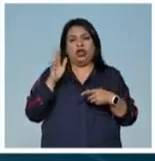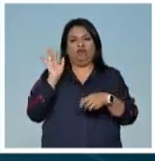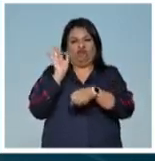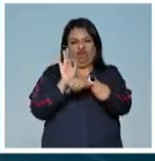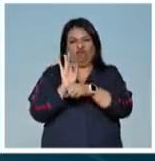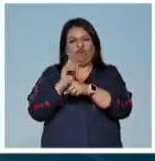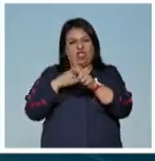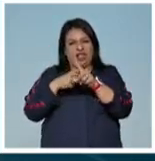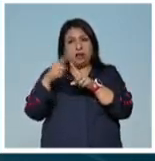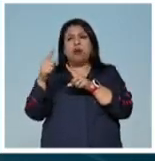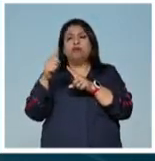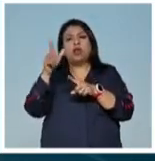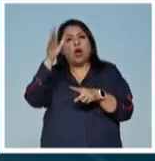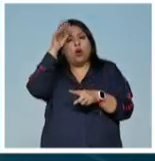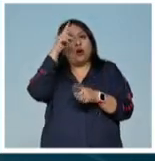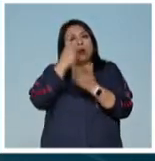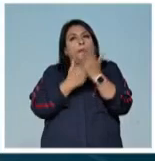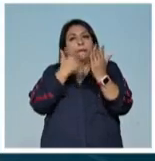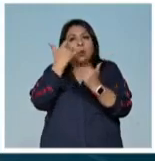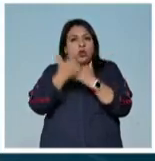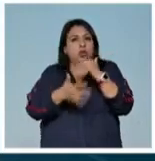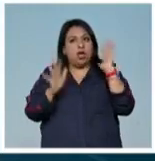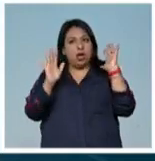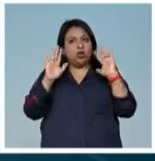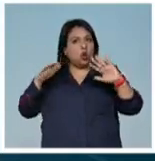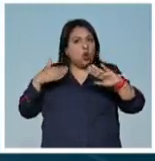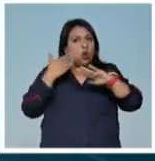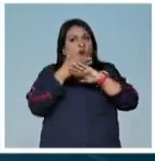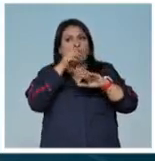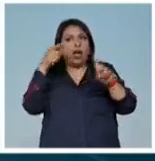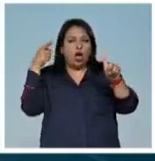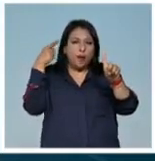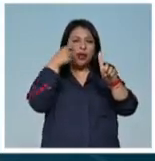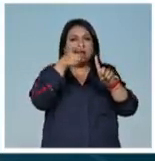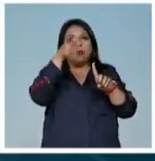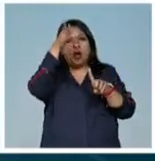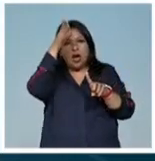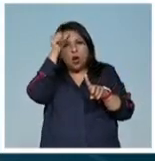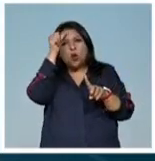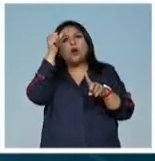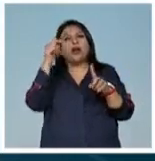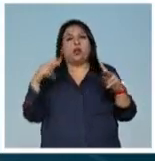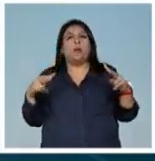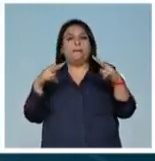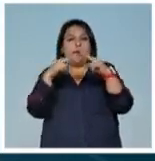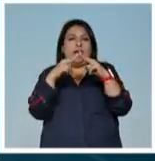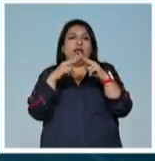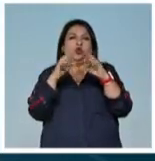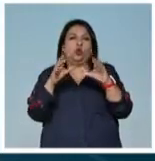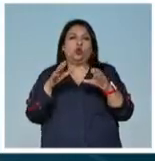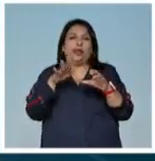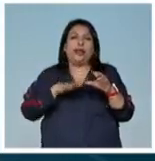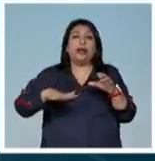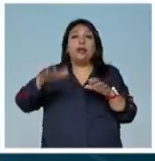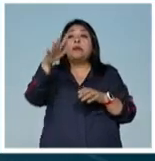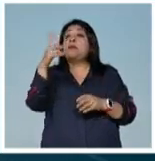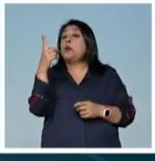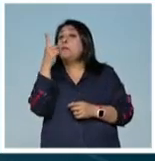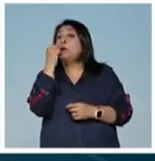se opongan a este proyecto, que claramente va en contra de los objetivos del Acuerdo Climático de París. Un portavoz de la